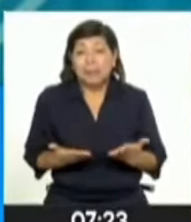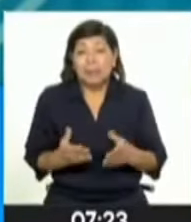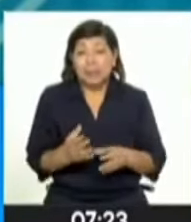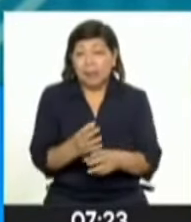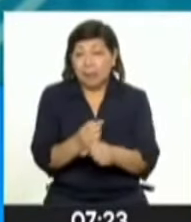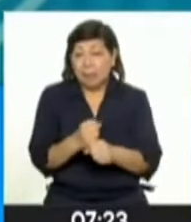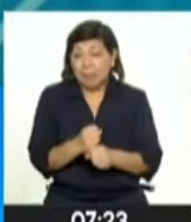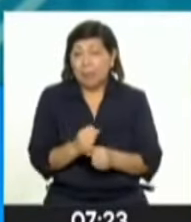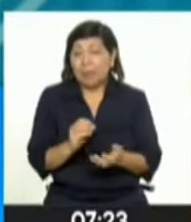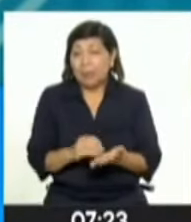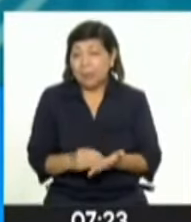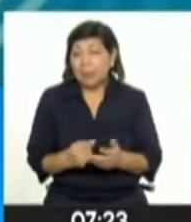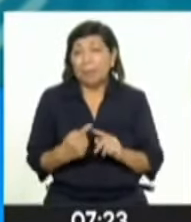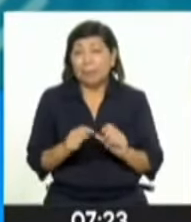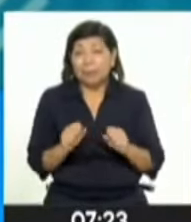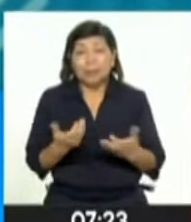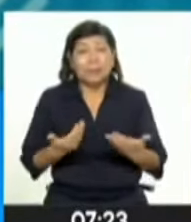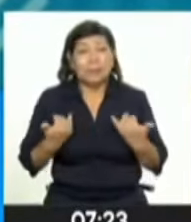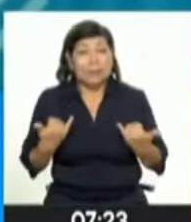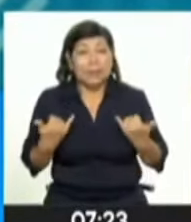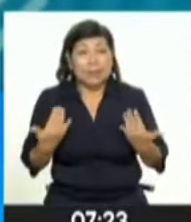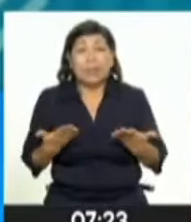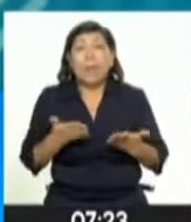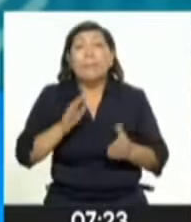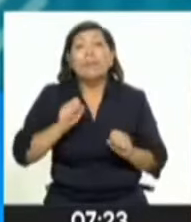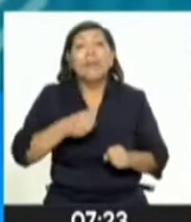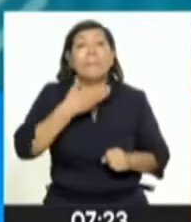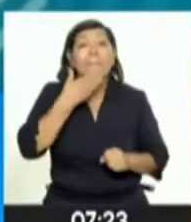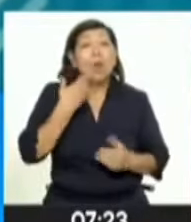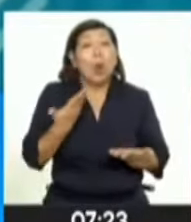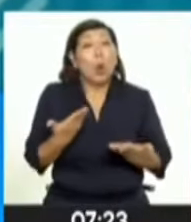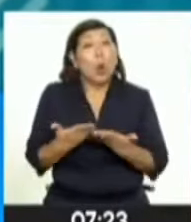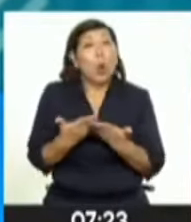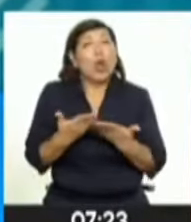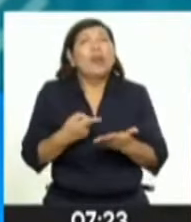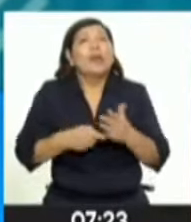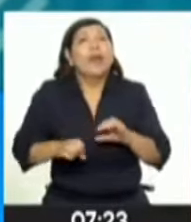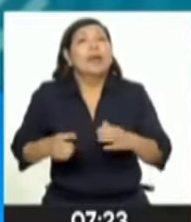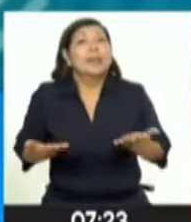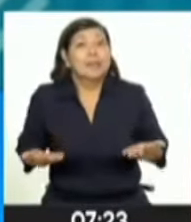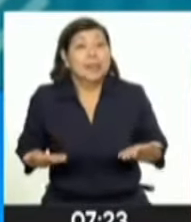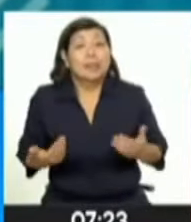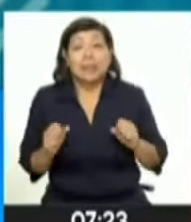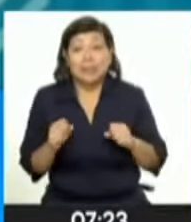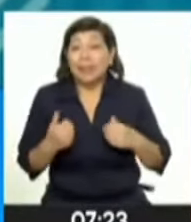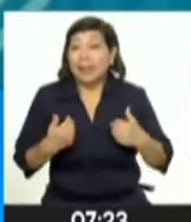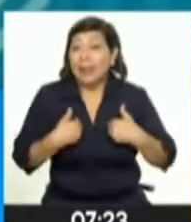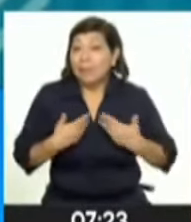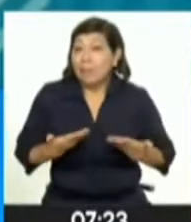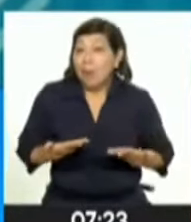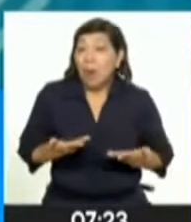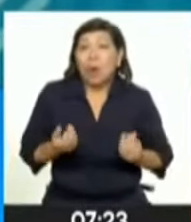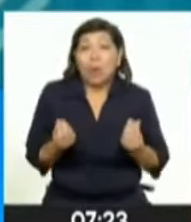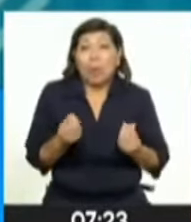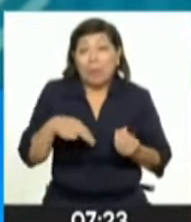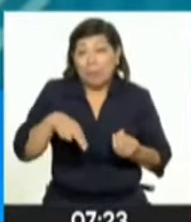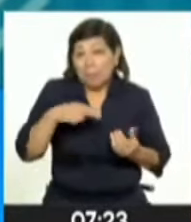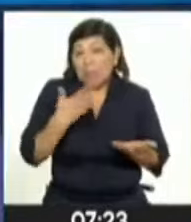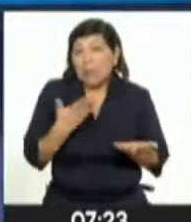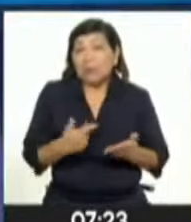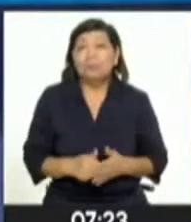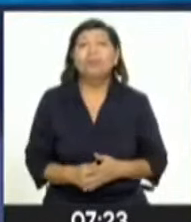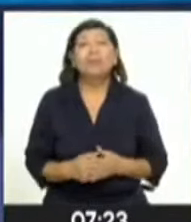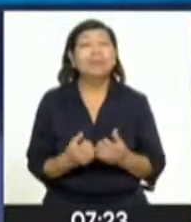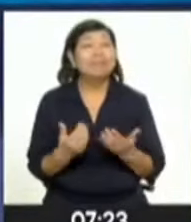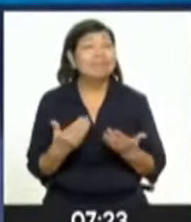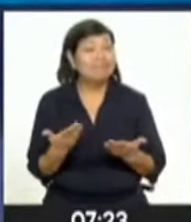tomar, acciones inmediatas, para justamente mejorar esta calidad educativa, que de hecho es el anhelo que tenemos como país? De hecho,